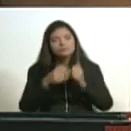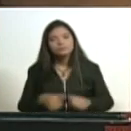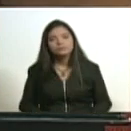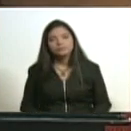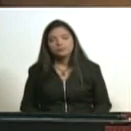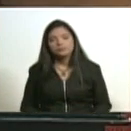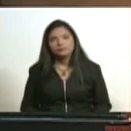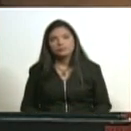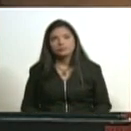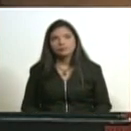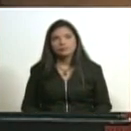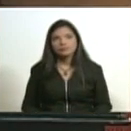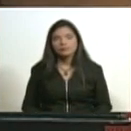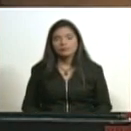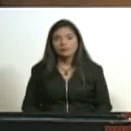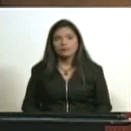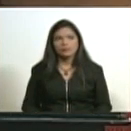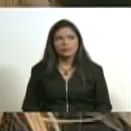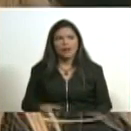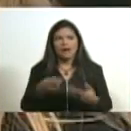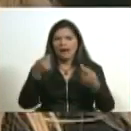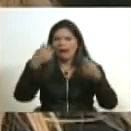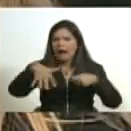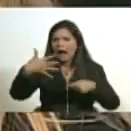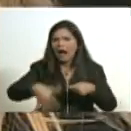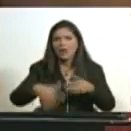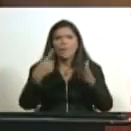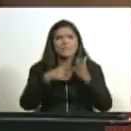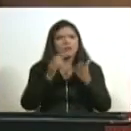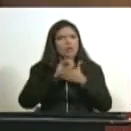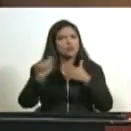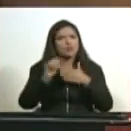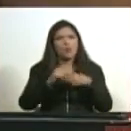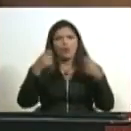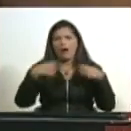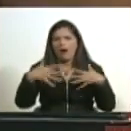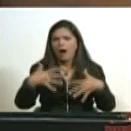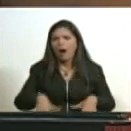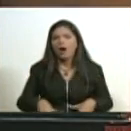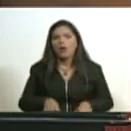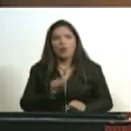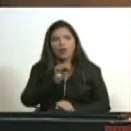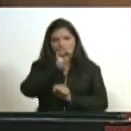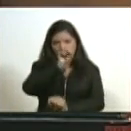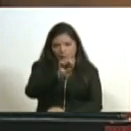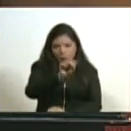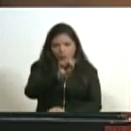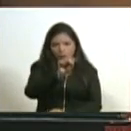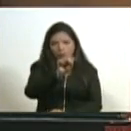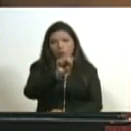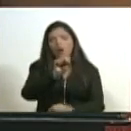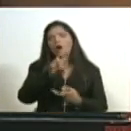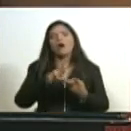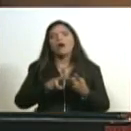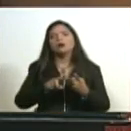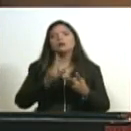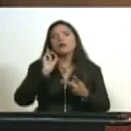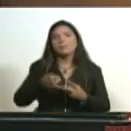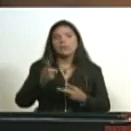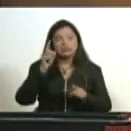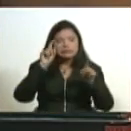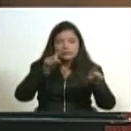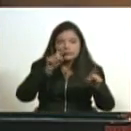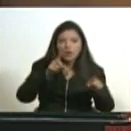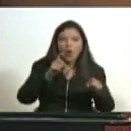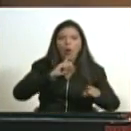con unos equipos que cuestan miles de dólares, con escudo, y le han metido una ideología de